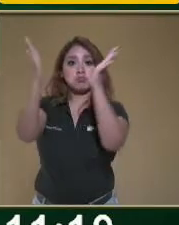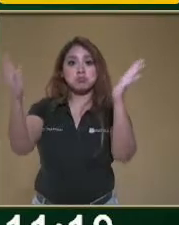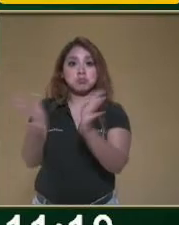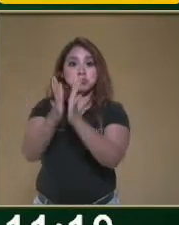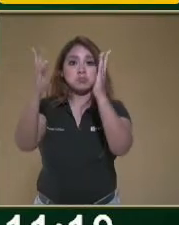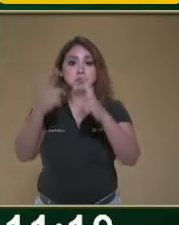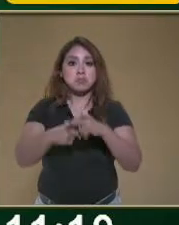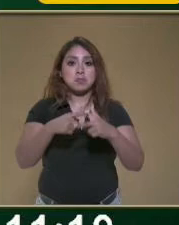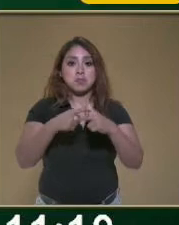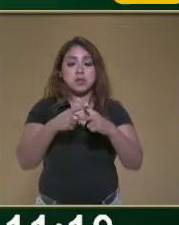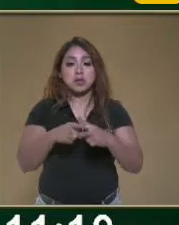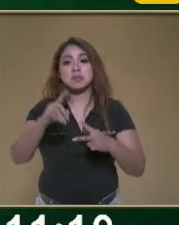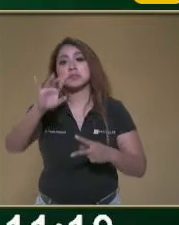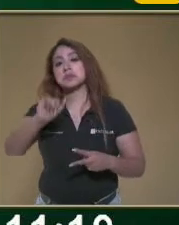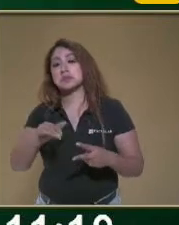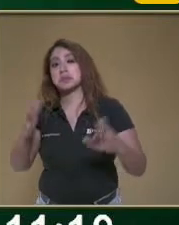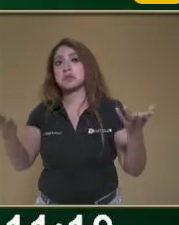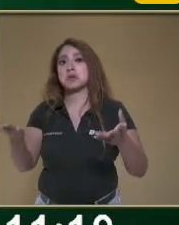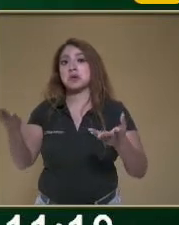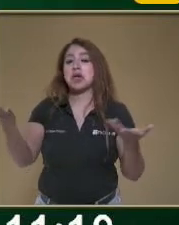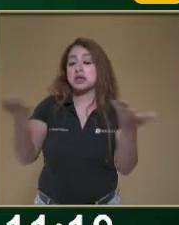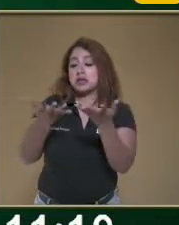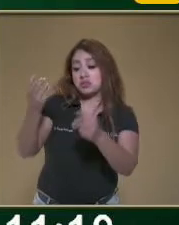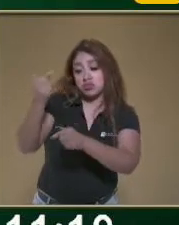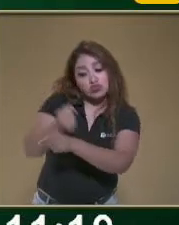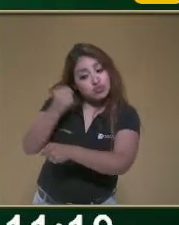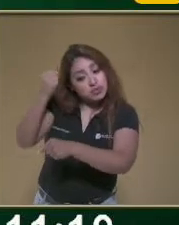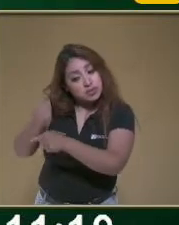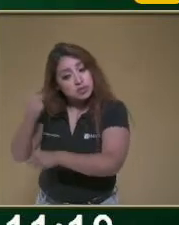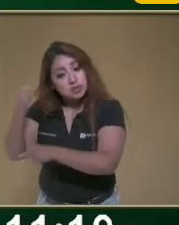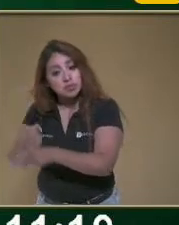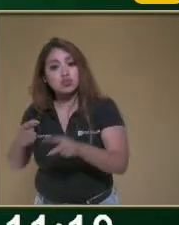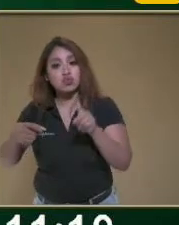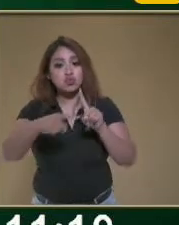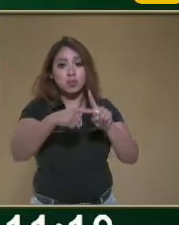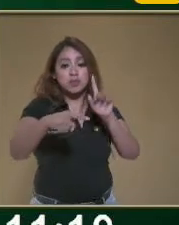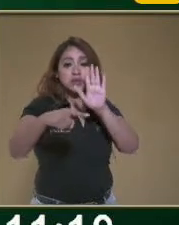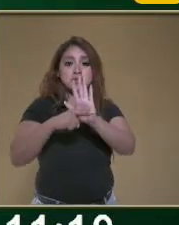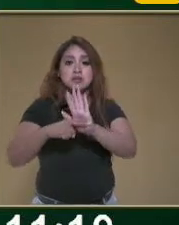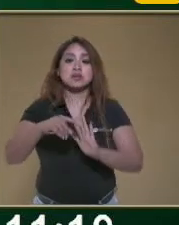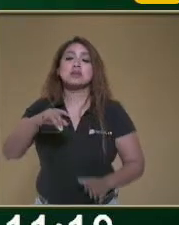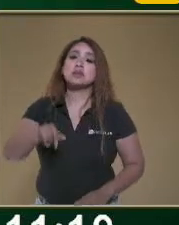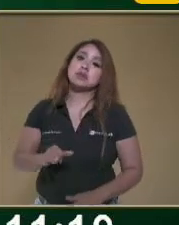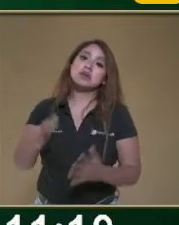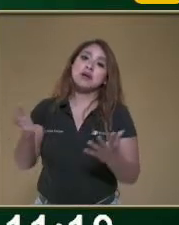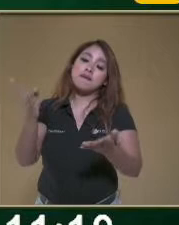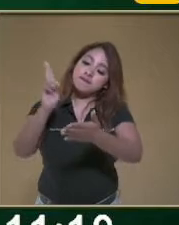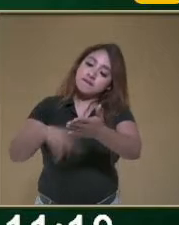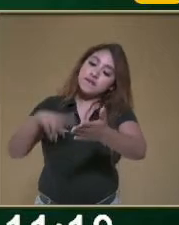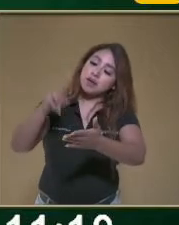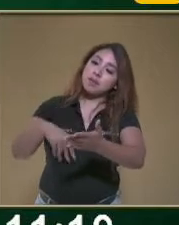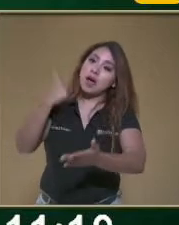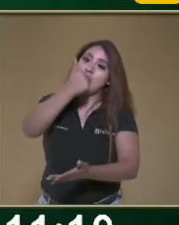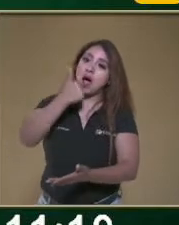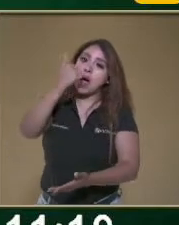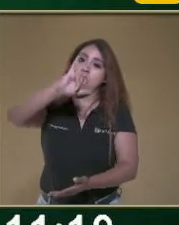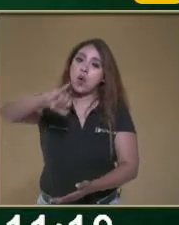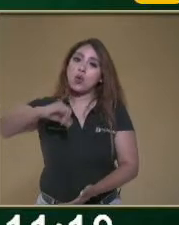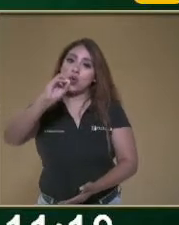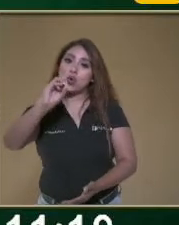matemático, donde pusimos en práctica sumas y restas y lo firma el alumno